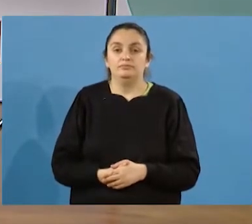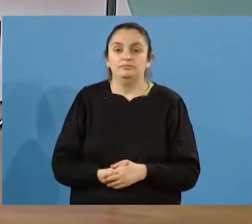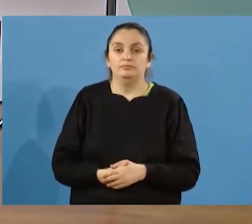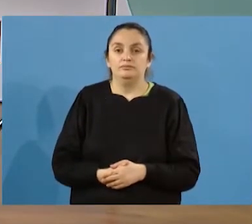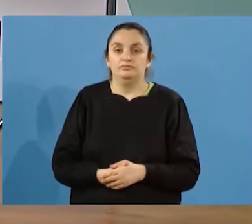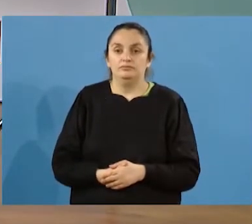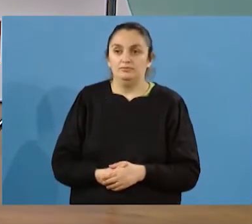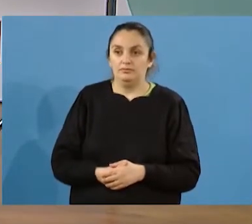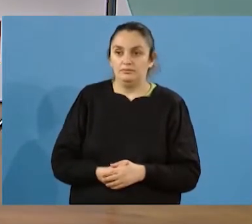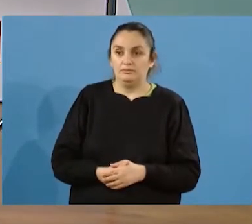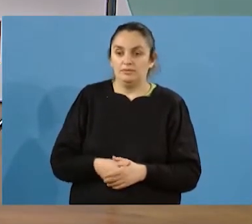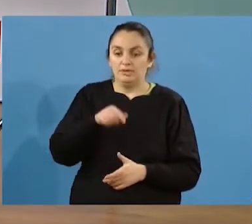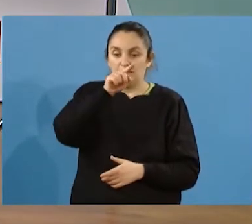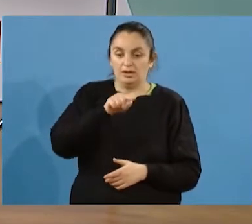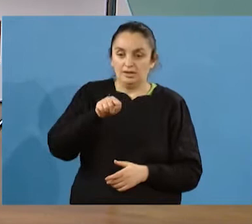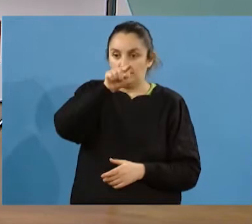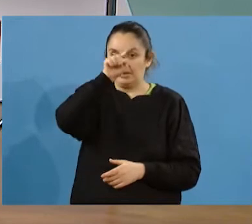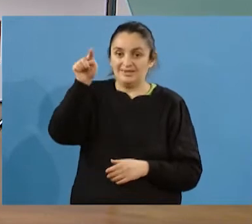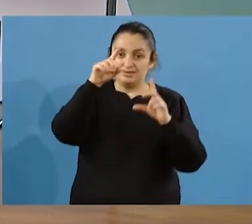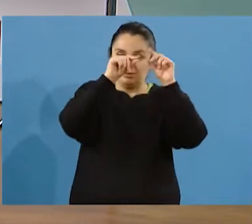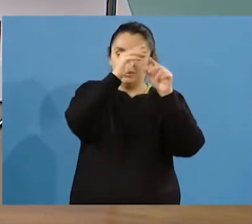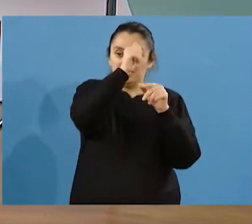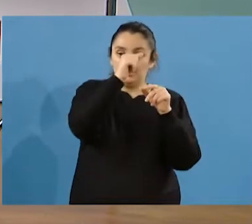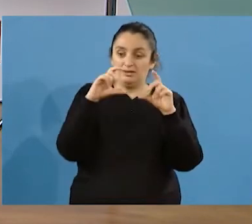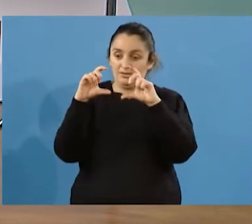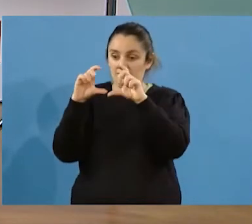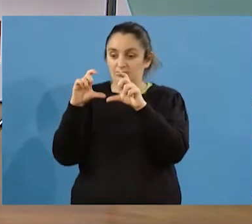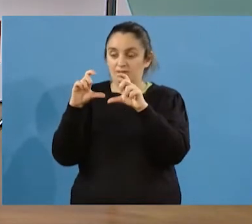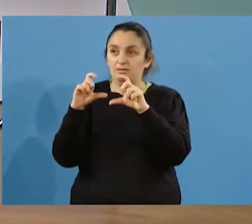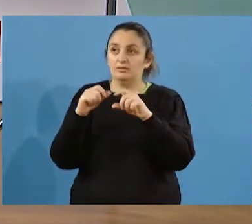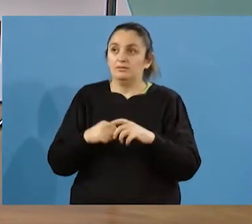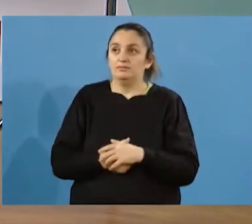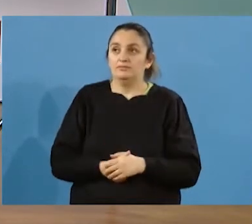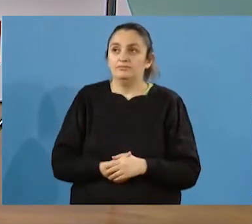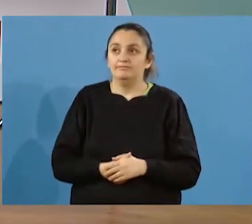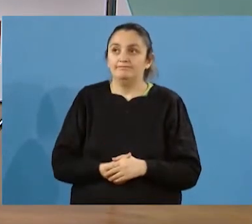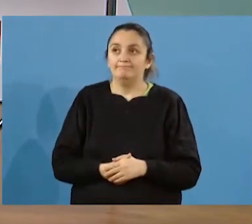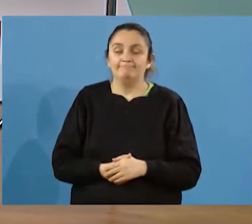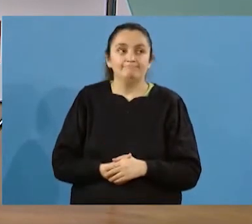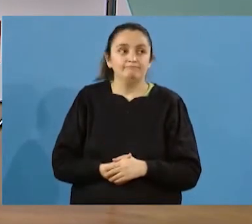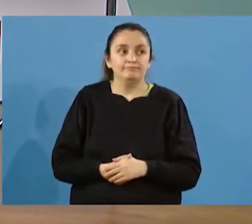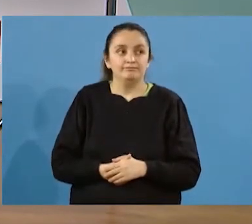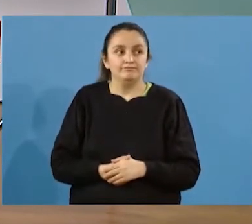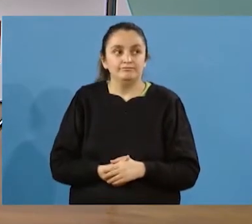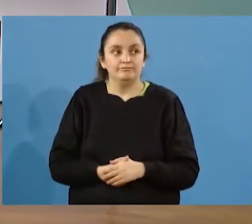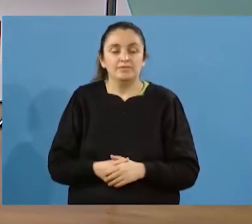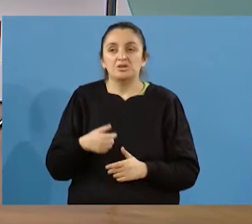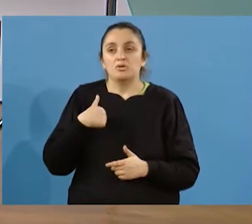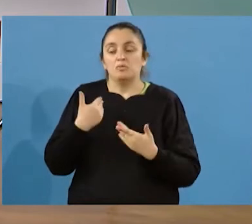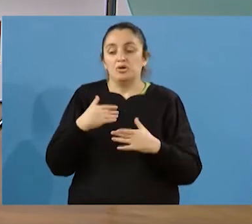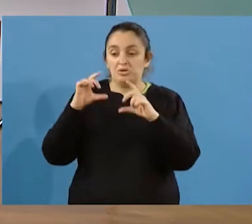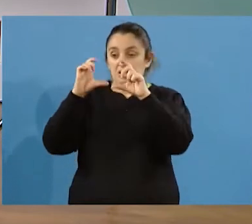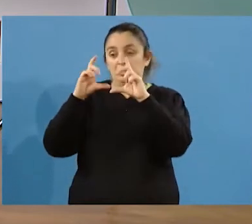es una raíz está erradicando es una potencia y yo puedo resolver el